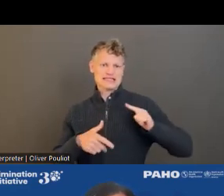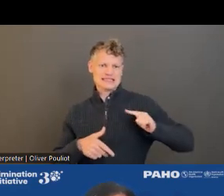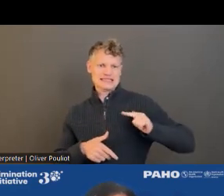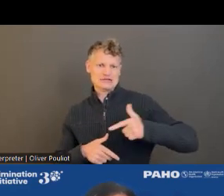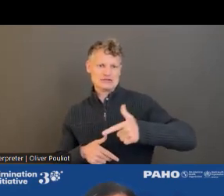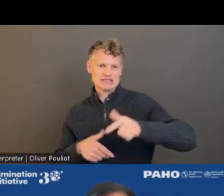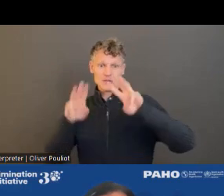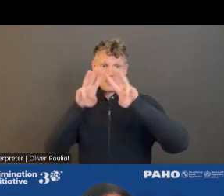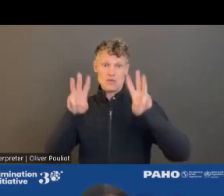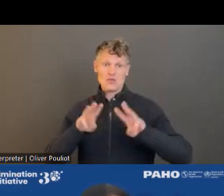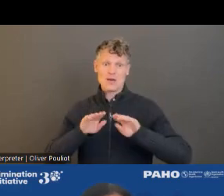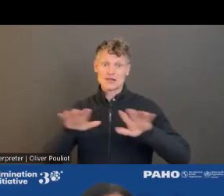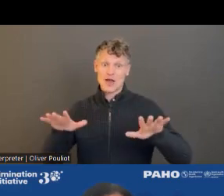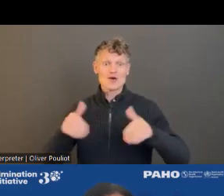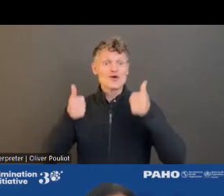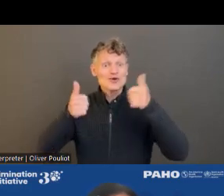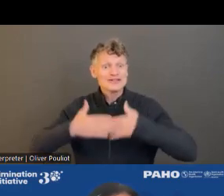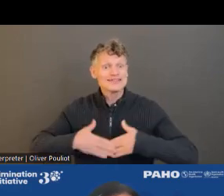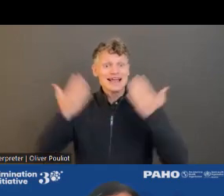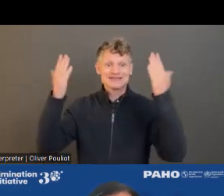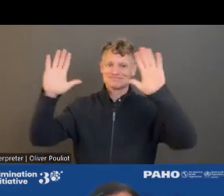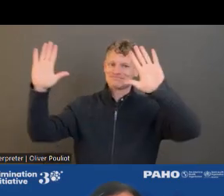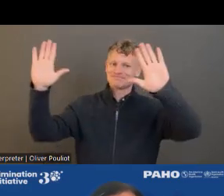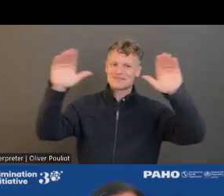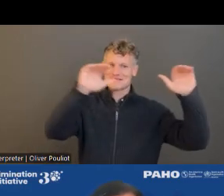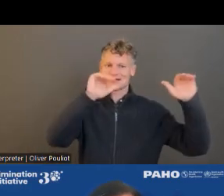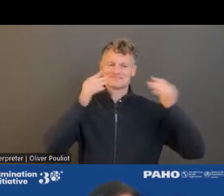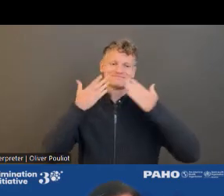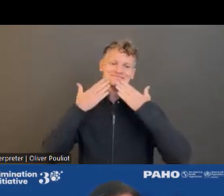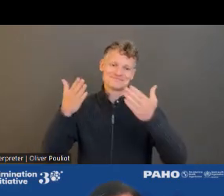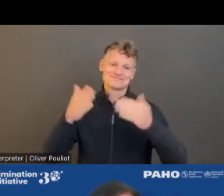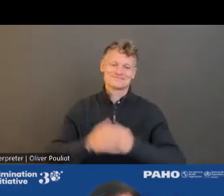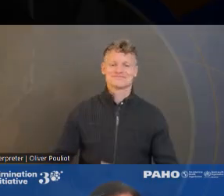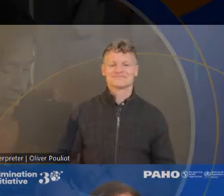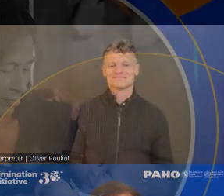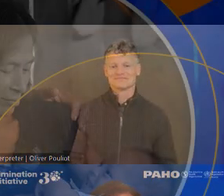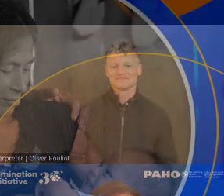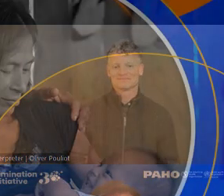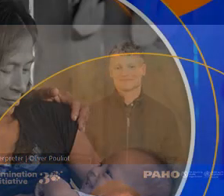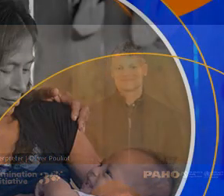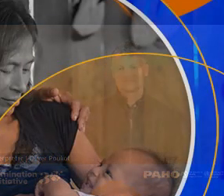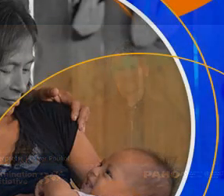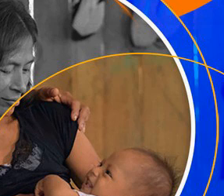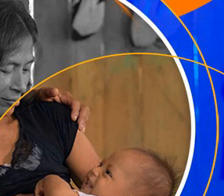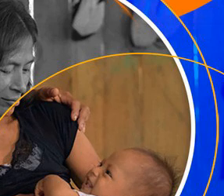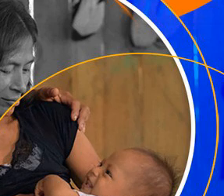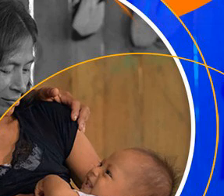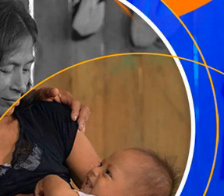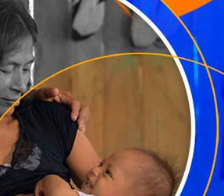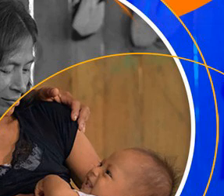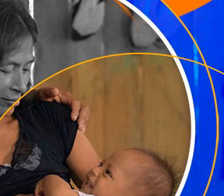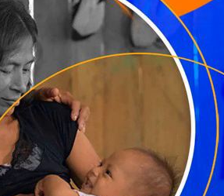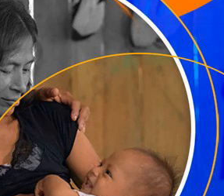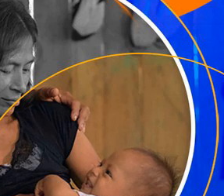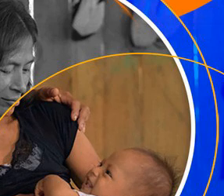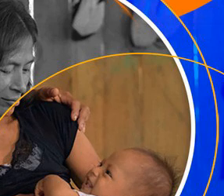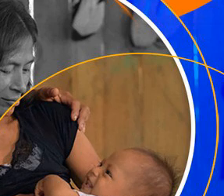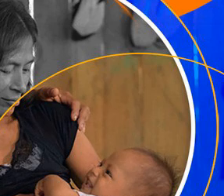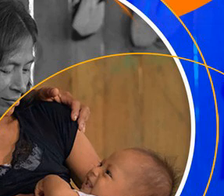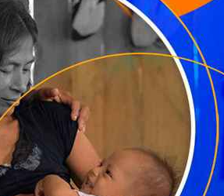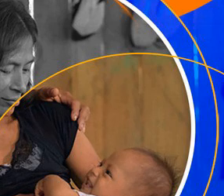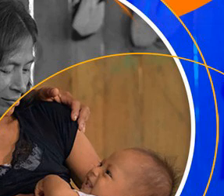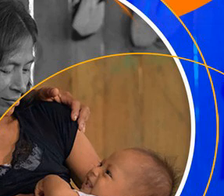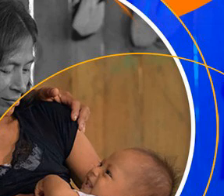de toda esta serie de webinarios. Que tengan un excelente resto del día y adiós. Muchísimas gracias. Bye. Thank you. Gracias.